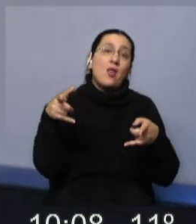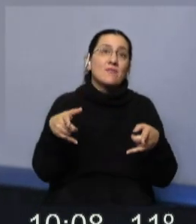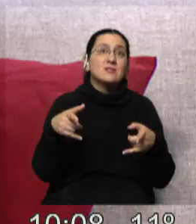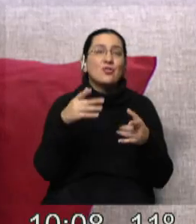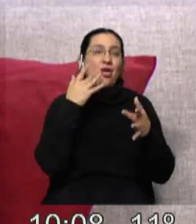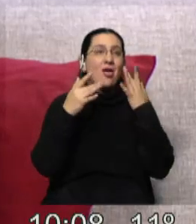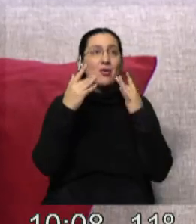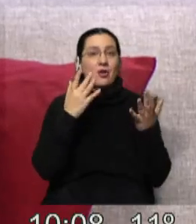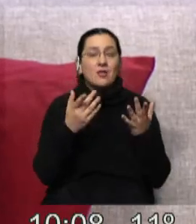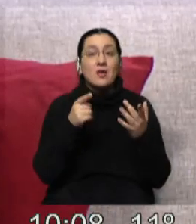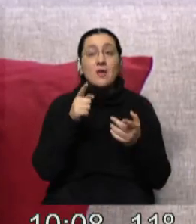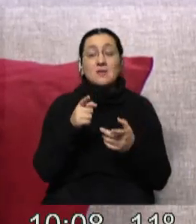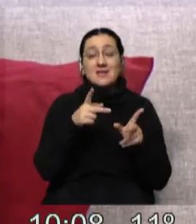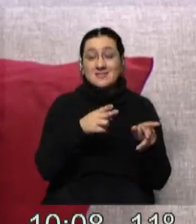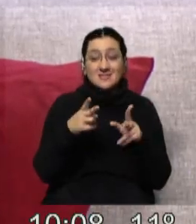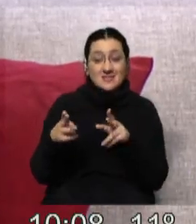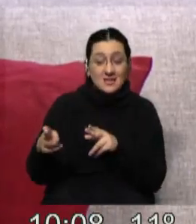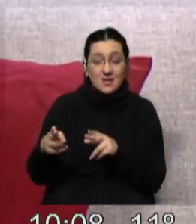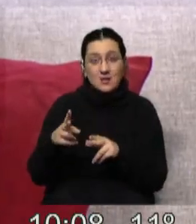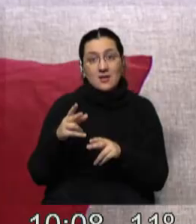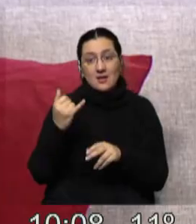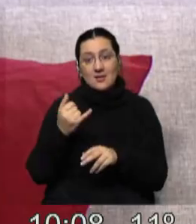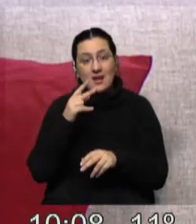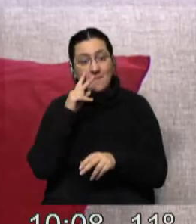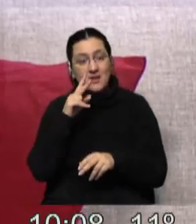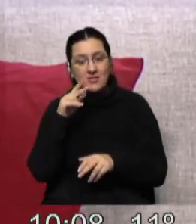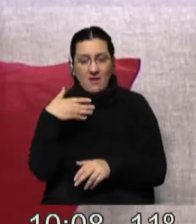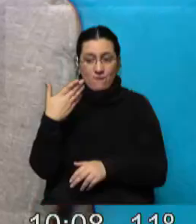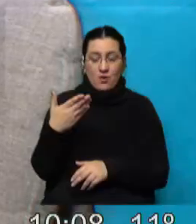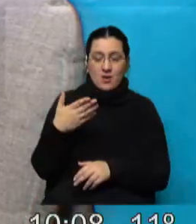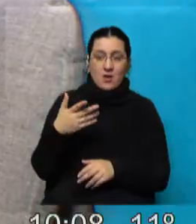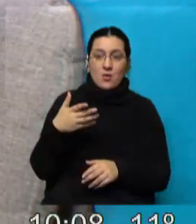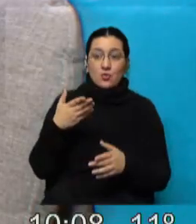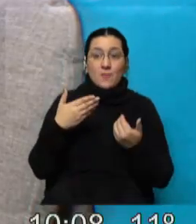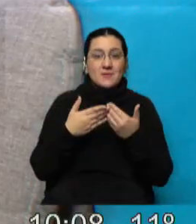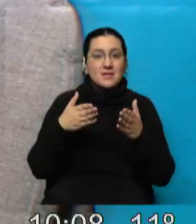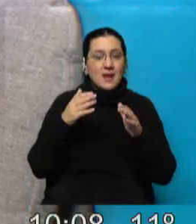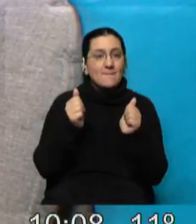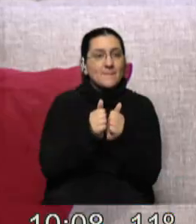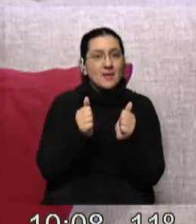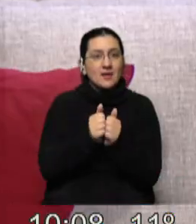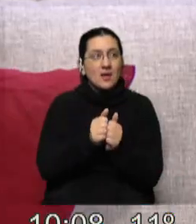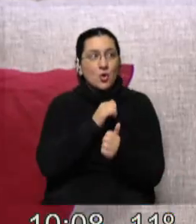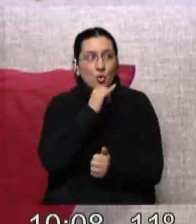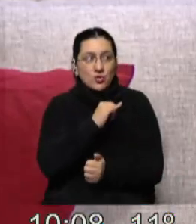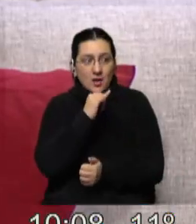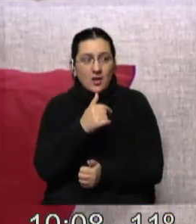esa serie está lo que decía Dios, esto de la mirada de la afuera, ¿no? Cuando ella entra en pareja, la mirada del confesar